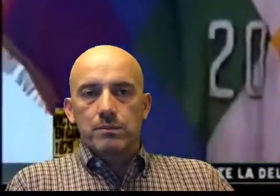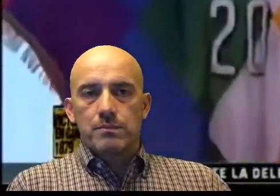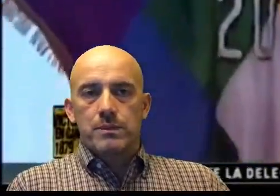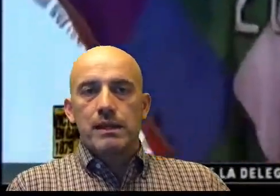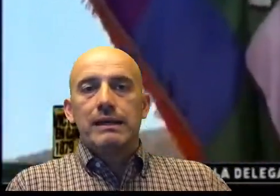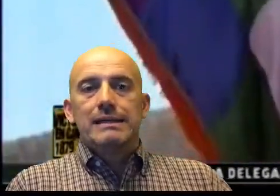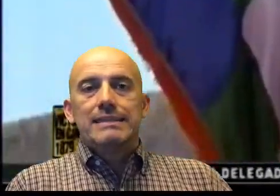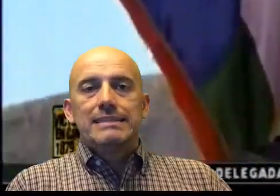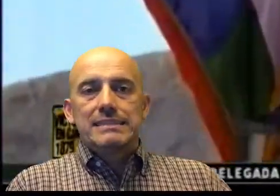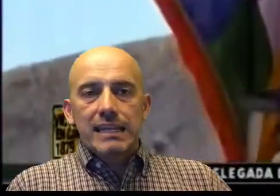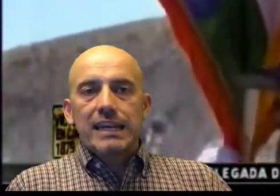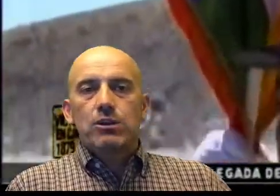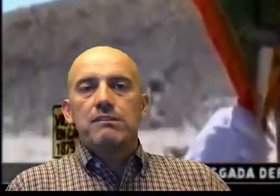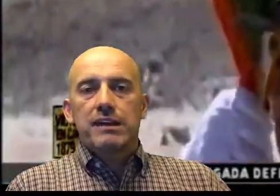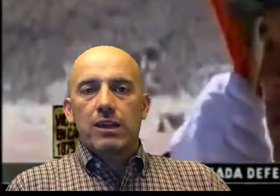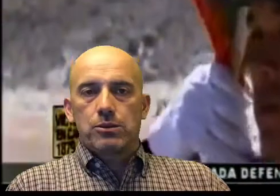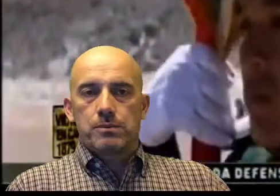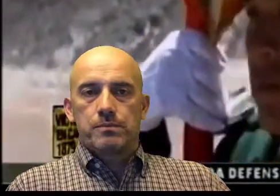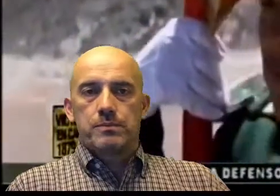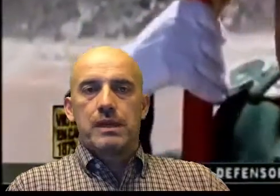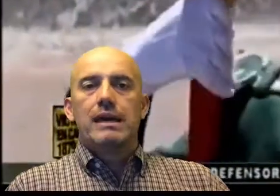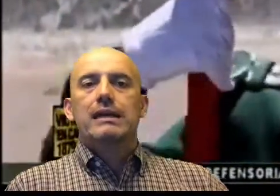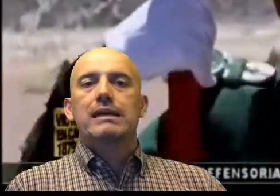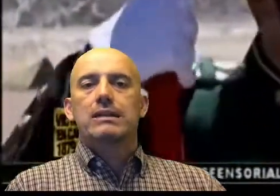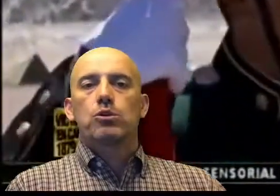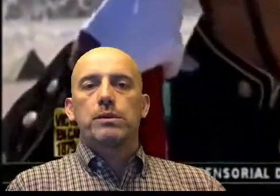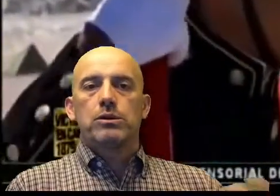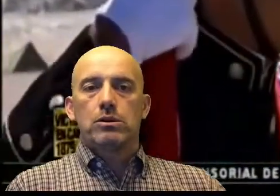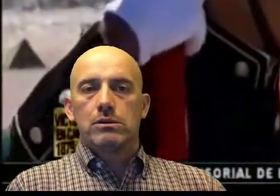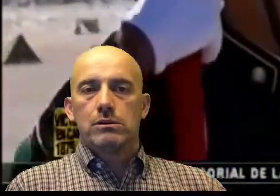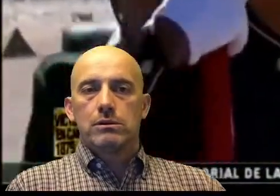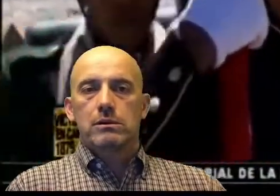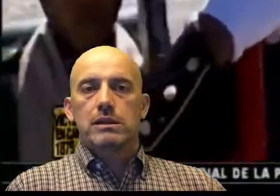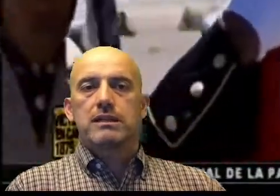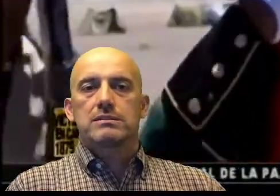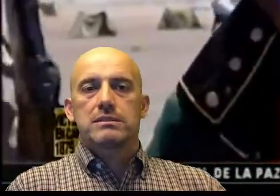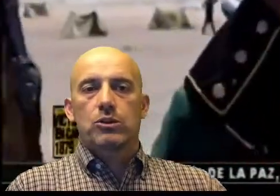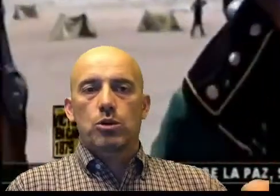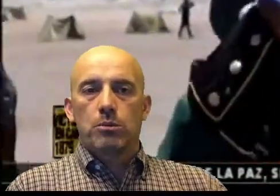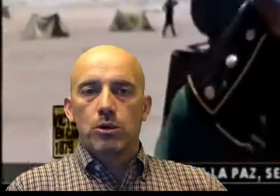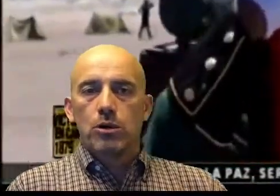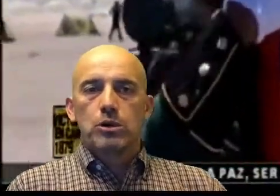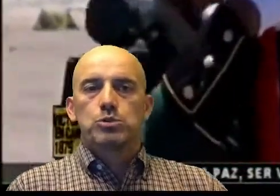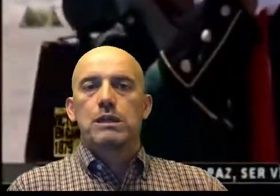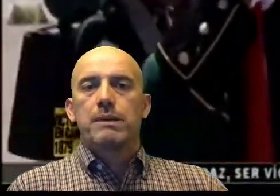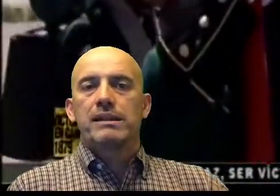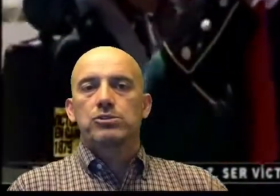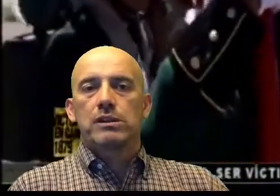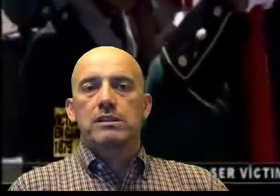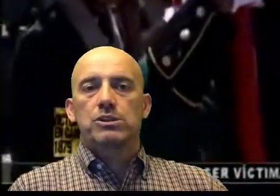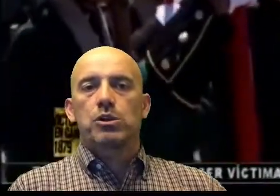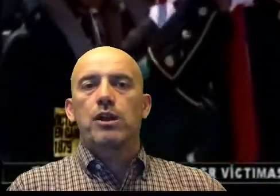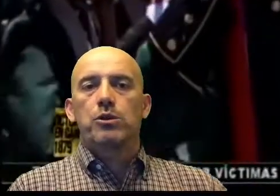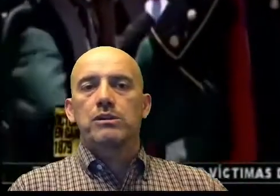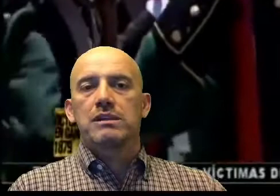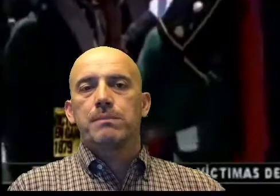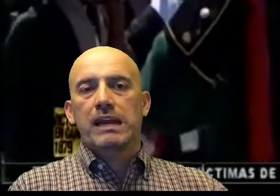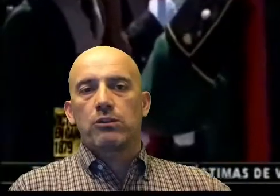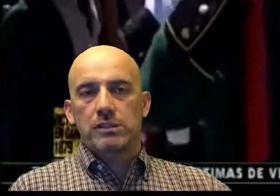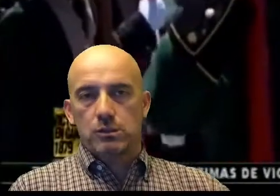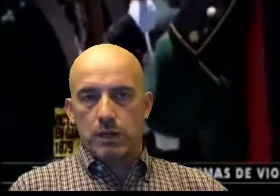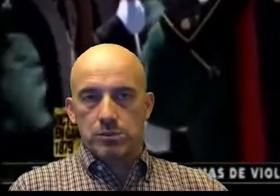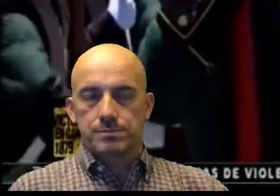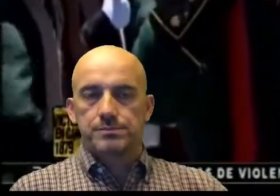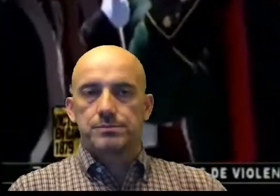tratado si le quedó liberado y recuperó registre tomó su demanda su el territorio al norte